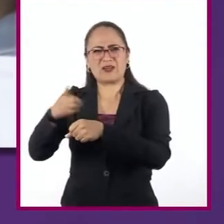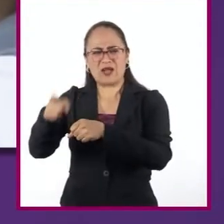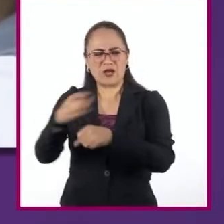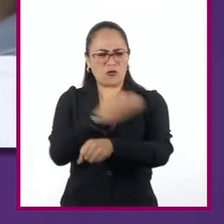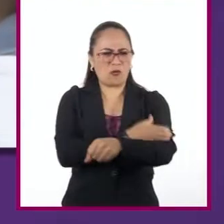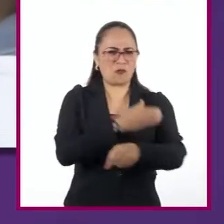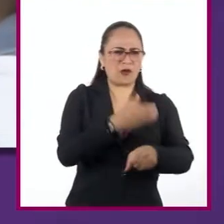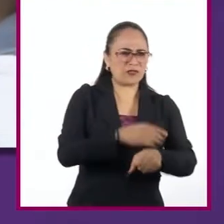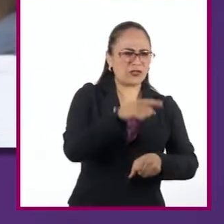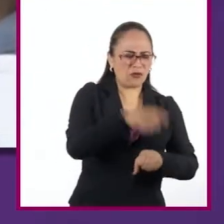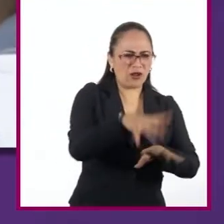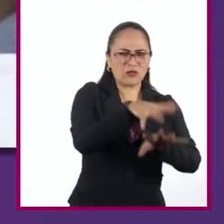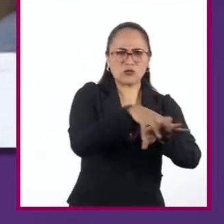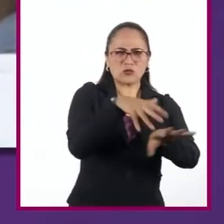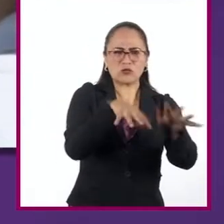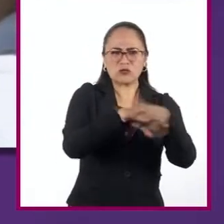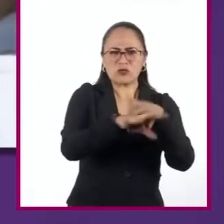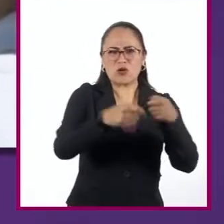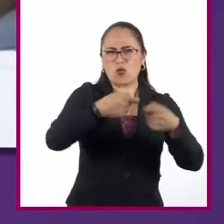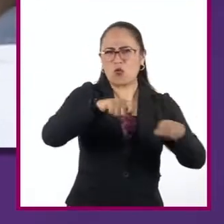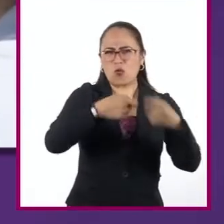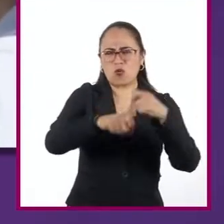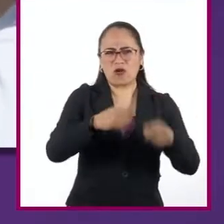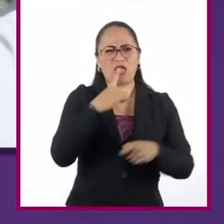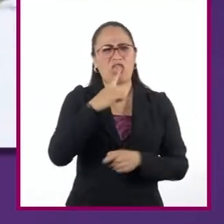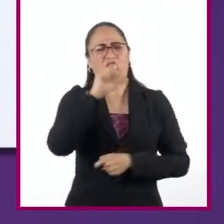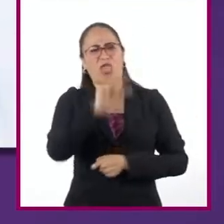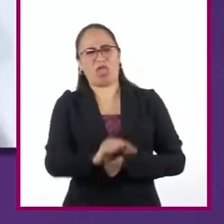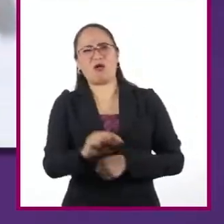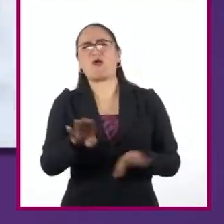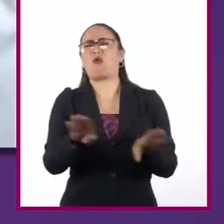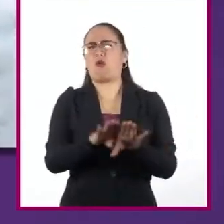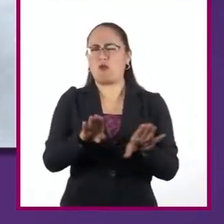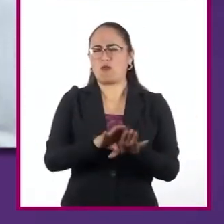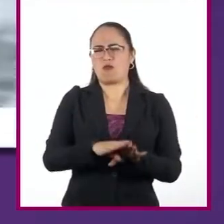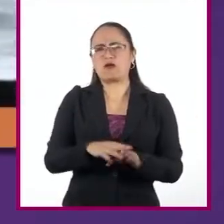compañero por usar huaraches? Vamos a hablar con él. Vamos.